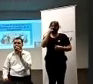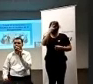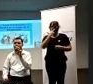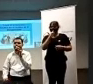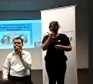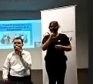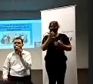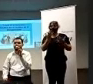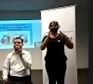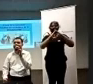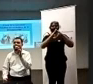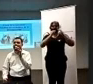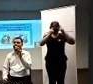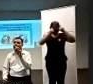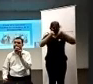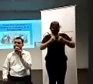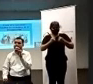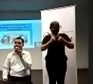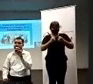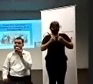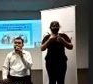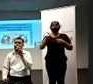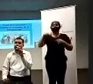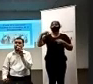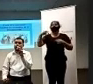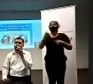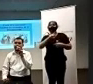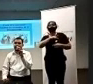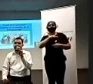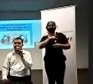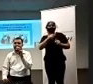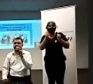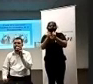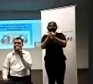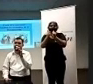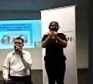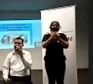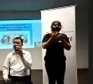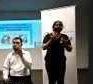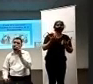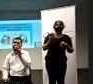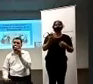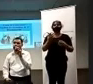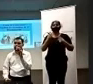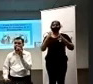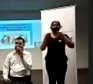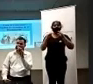trabajo, aislado de todo lo que tenía que hacer. Realmente estoy haciendo cosas por